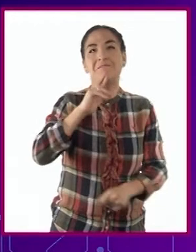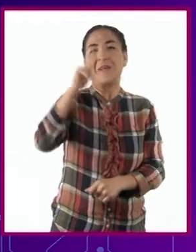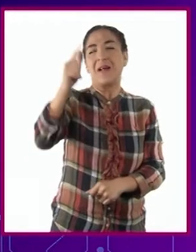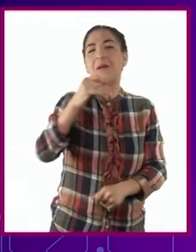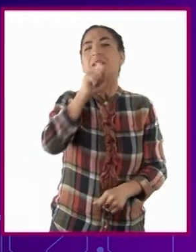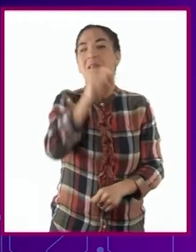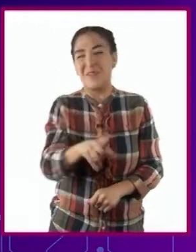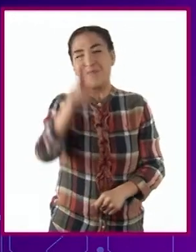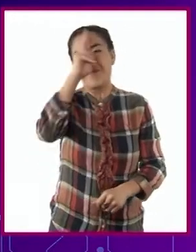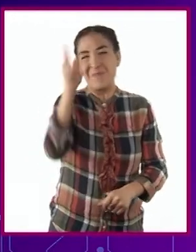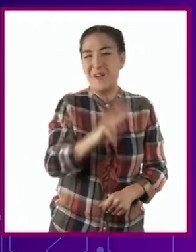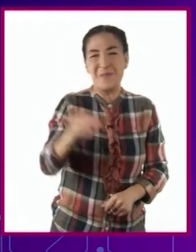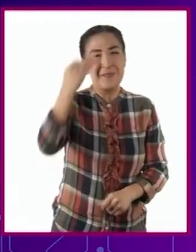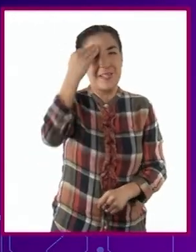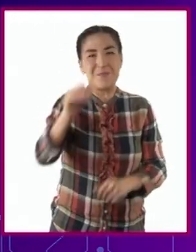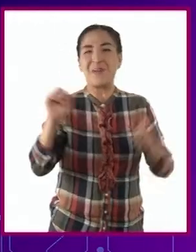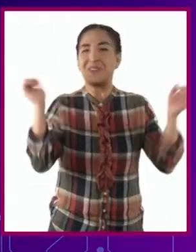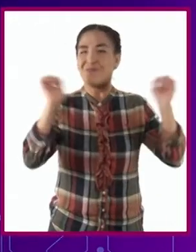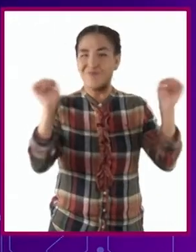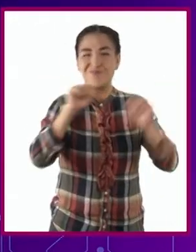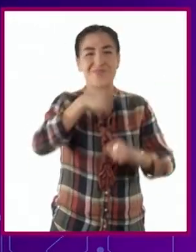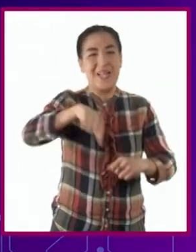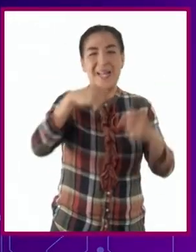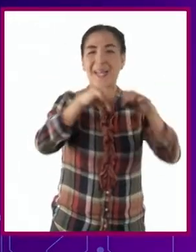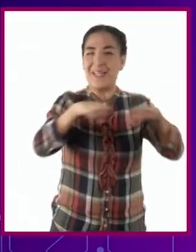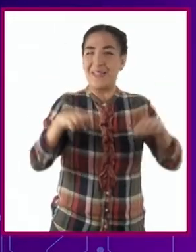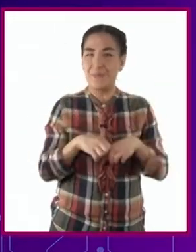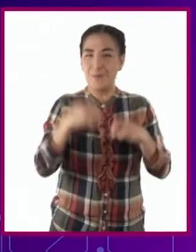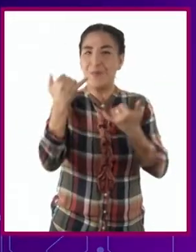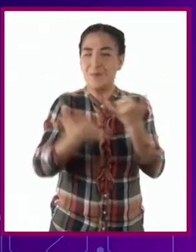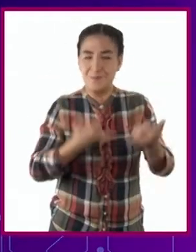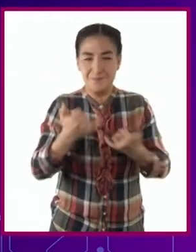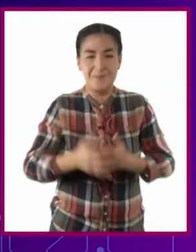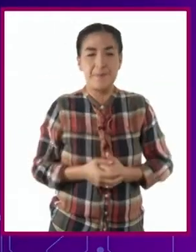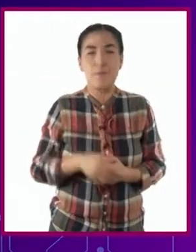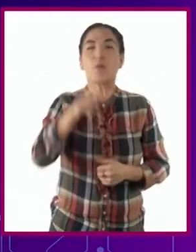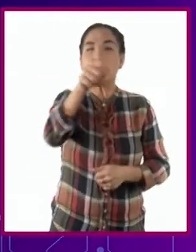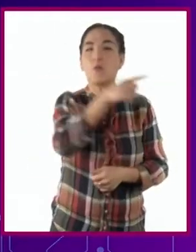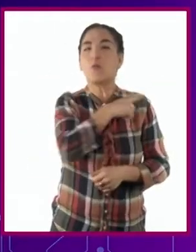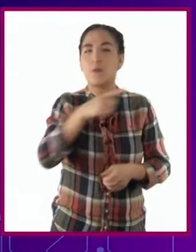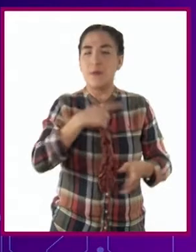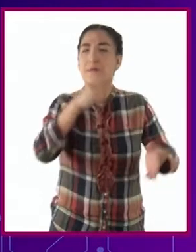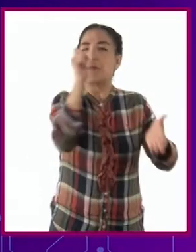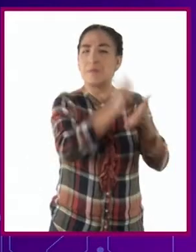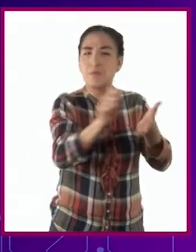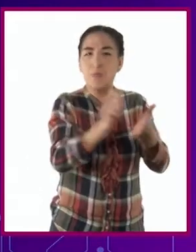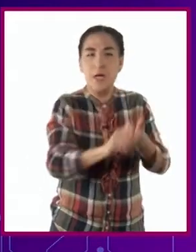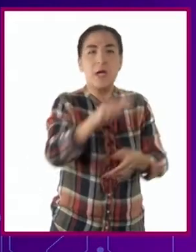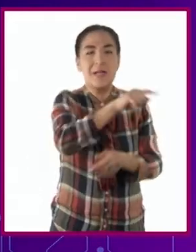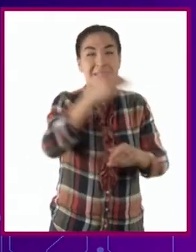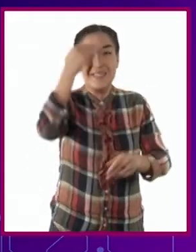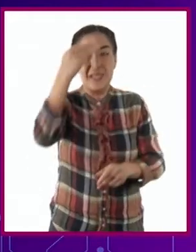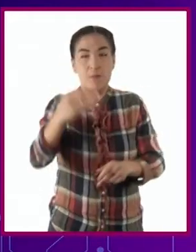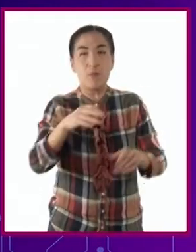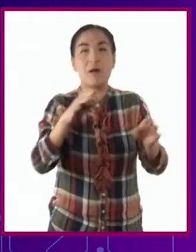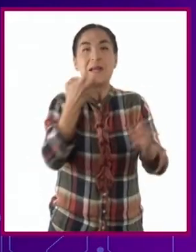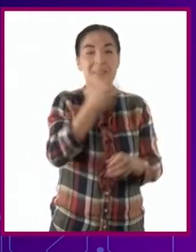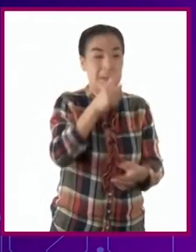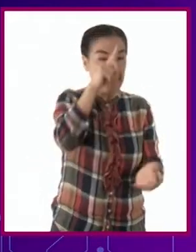el peor tiempo de los equipos ganadores? Describan el comportamiento de los tiempos